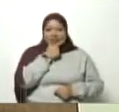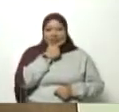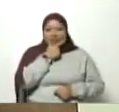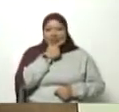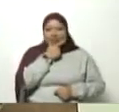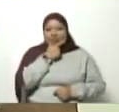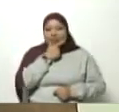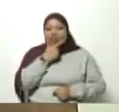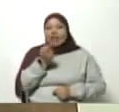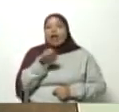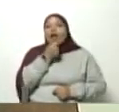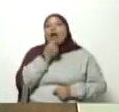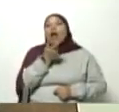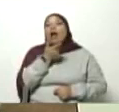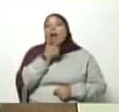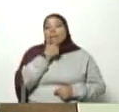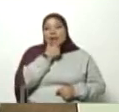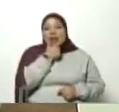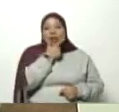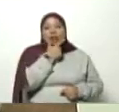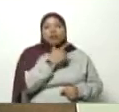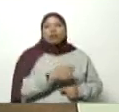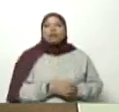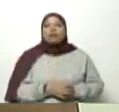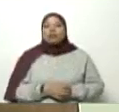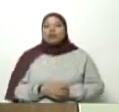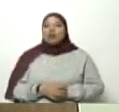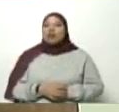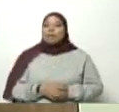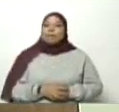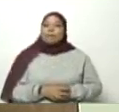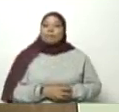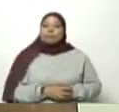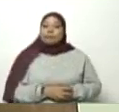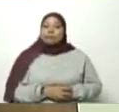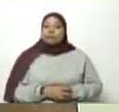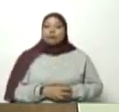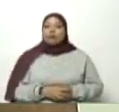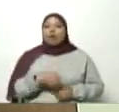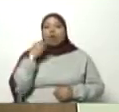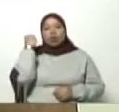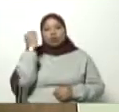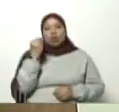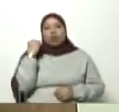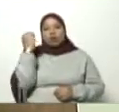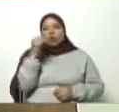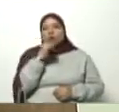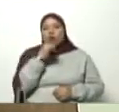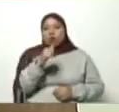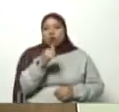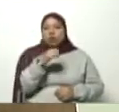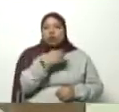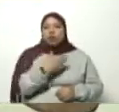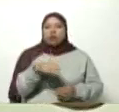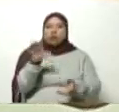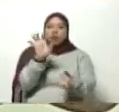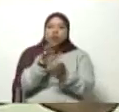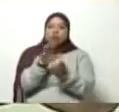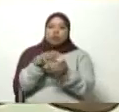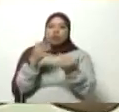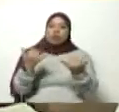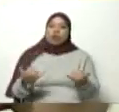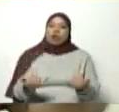Así como vimos caras en otra, en Cojedes, de reflexión, ¿ves? En Nueva Esparta. Nueva Esparta